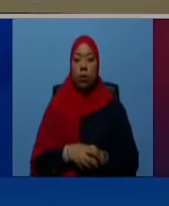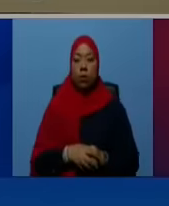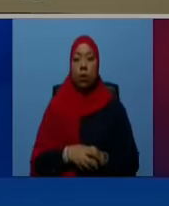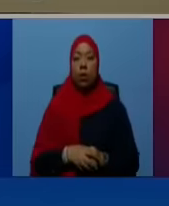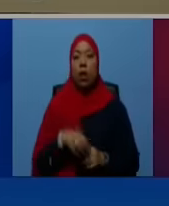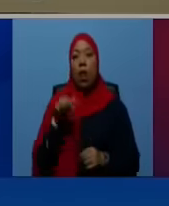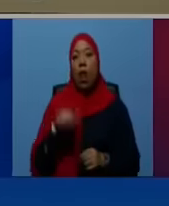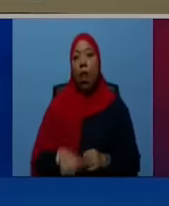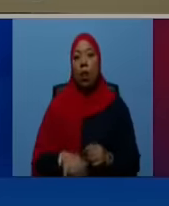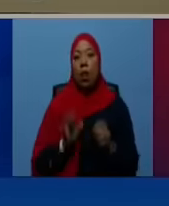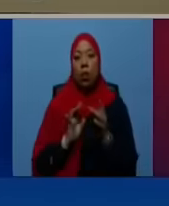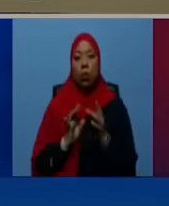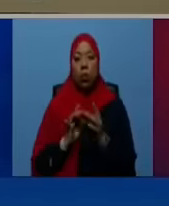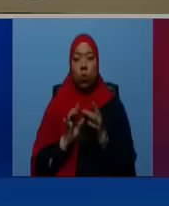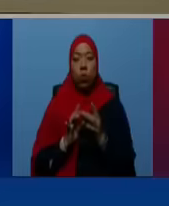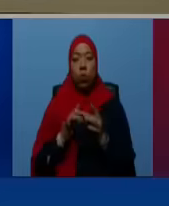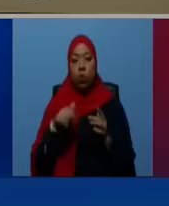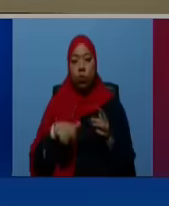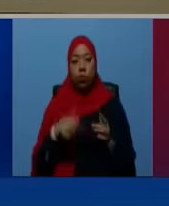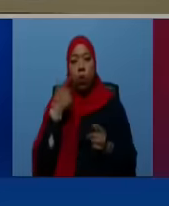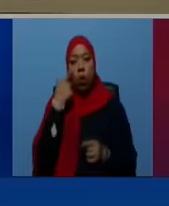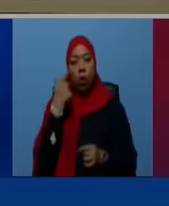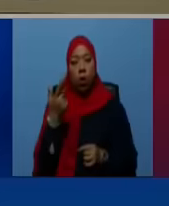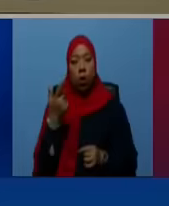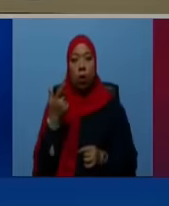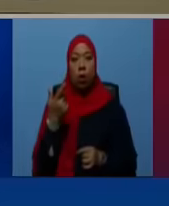A esta hora, yo estaba aquí.